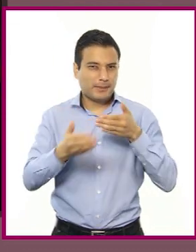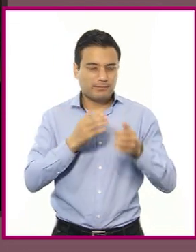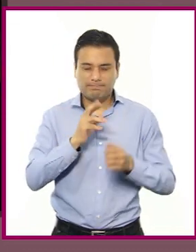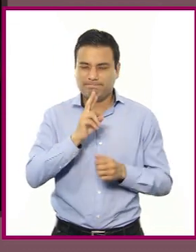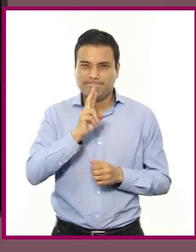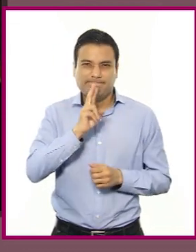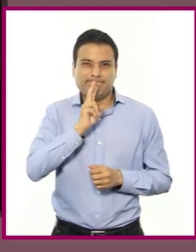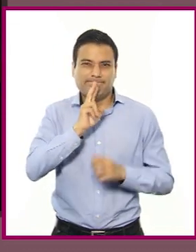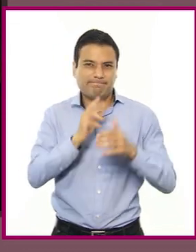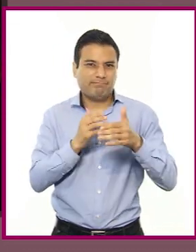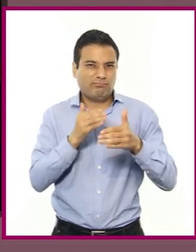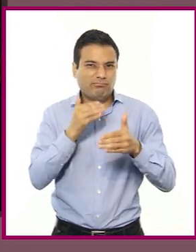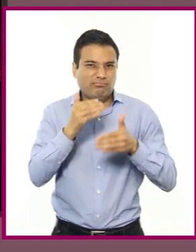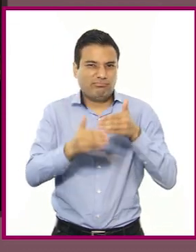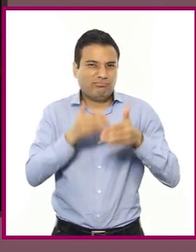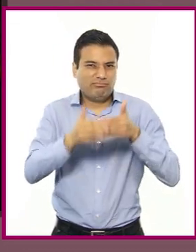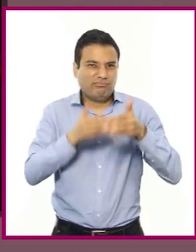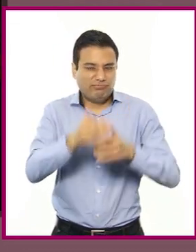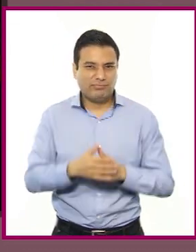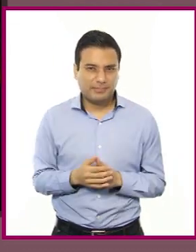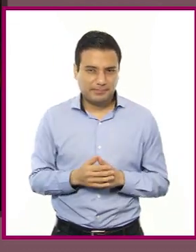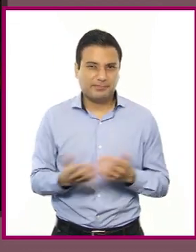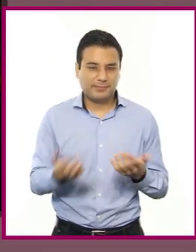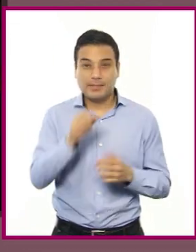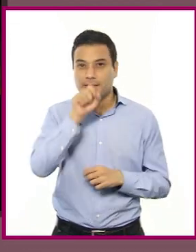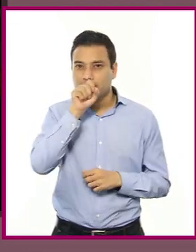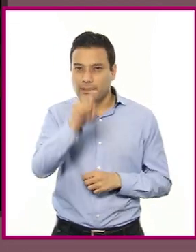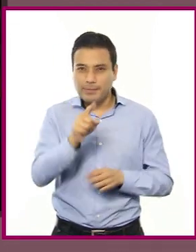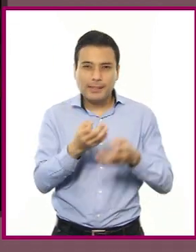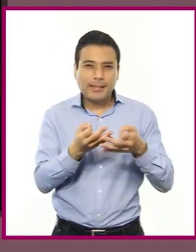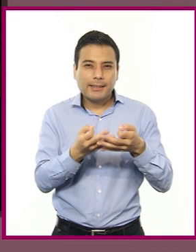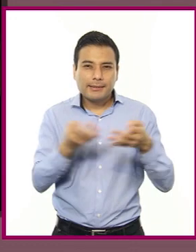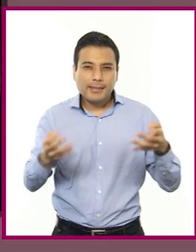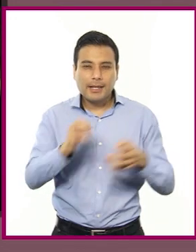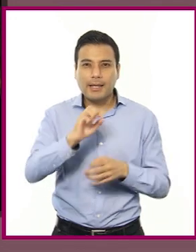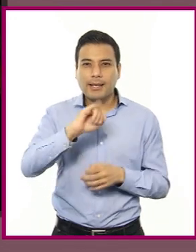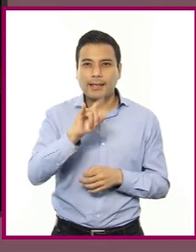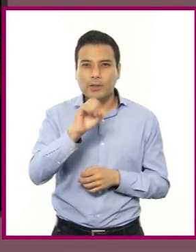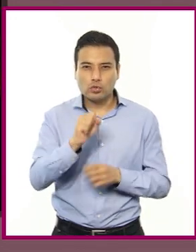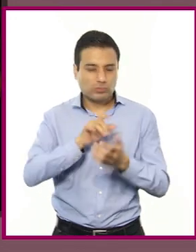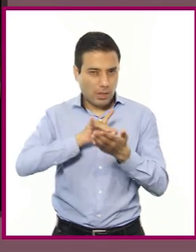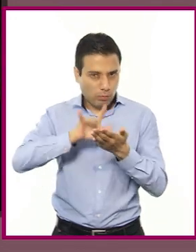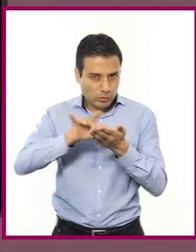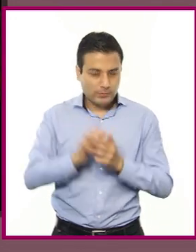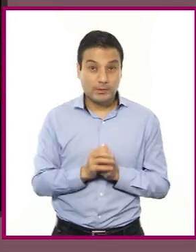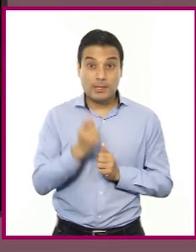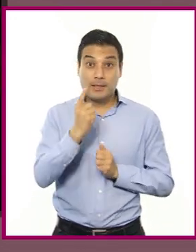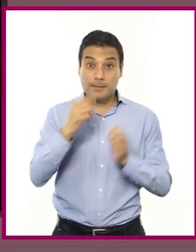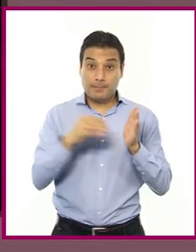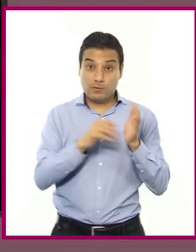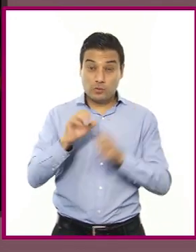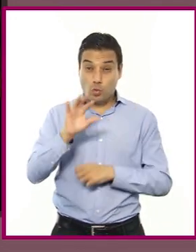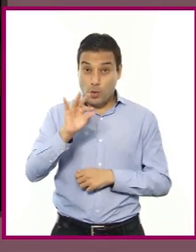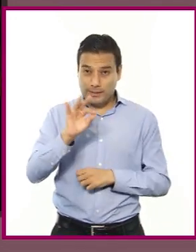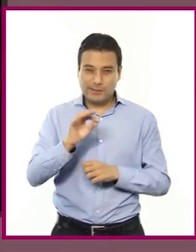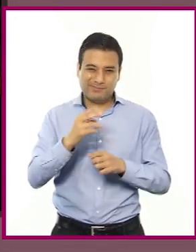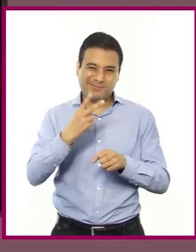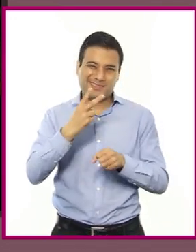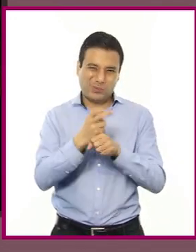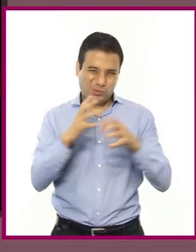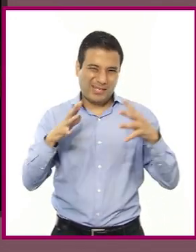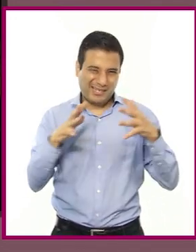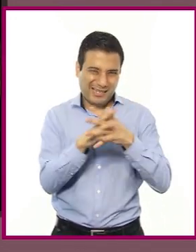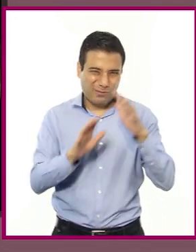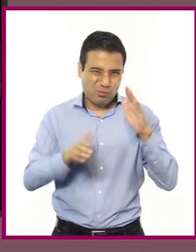también dándole énfasis a lo que fueron los ejidos incluso colectivos. Después, en los años 40, ya con la Segunda Guerra, tenemos que hay